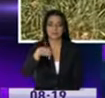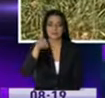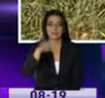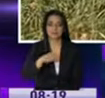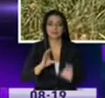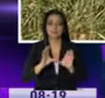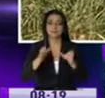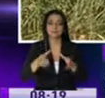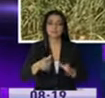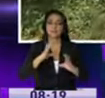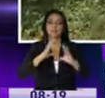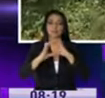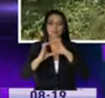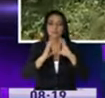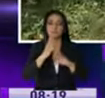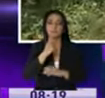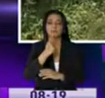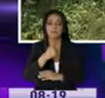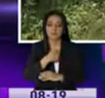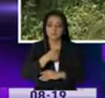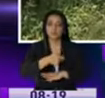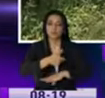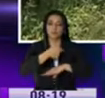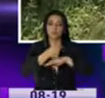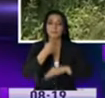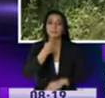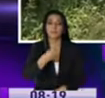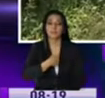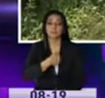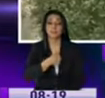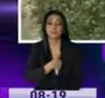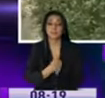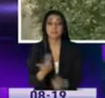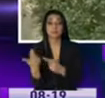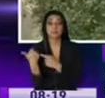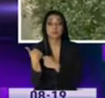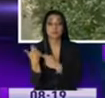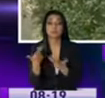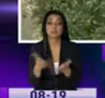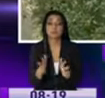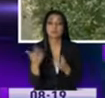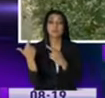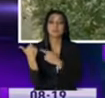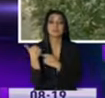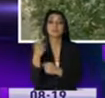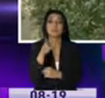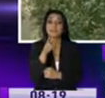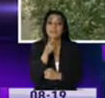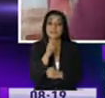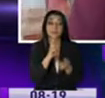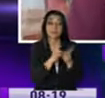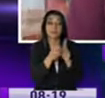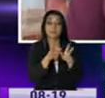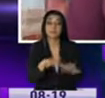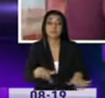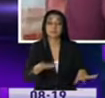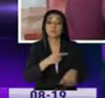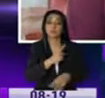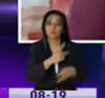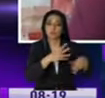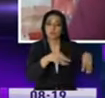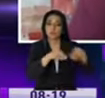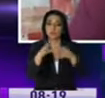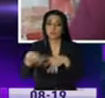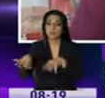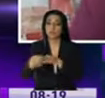departamentos de comunicación en este momento y también las autoridades. No es nuestra responsabilidad, Roberto, es responsabilidad de los vecinos. Sí, pero si los vecinos